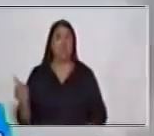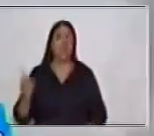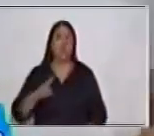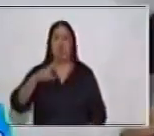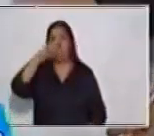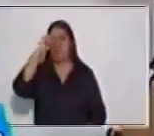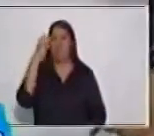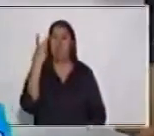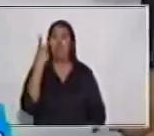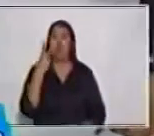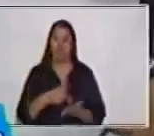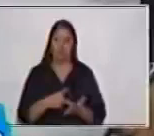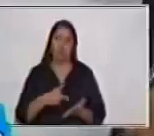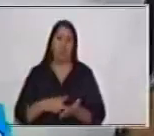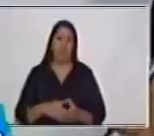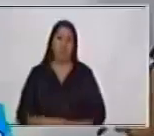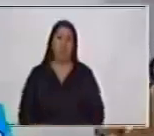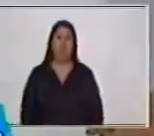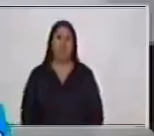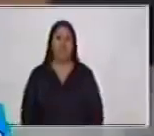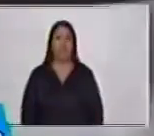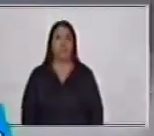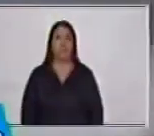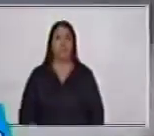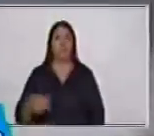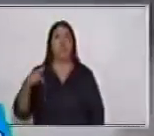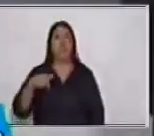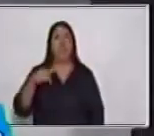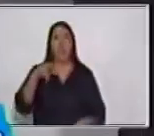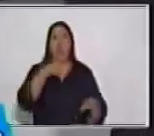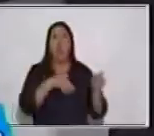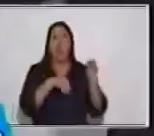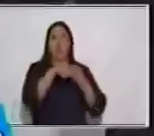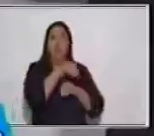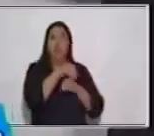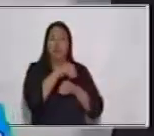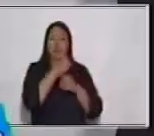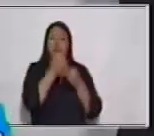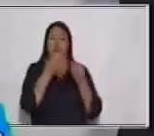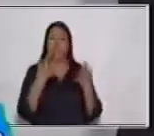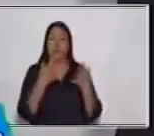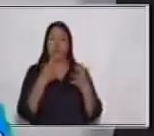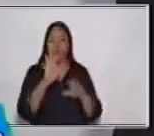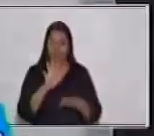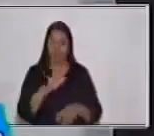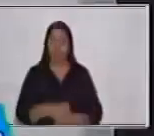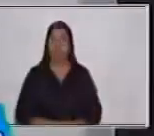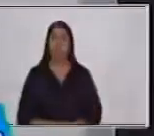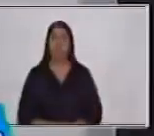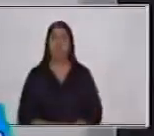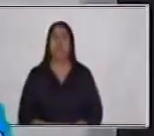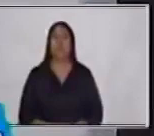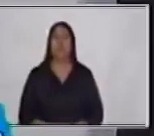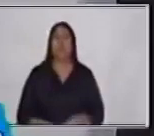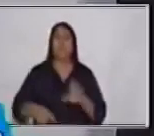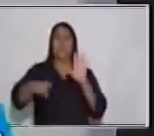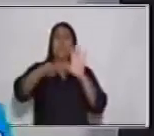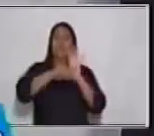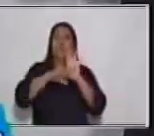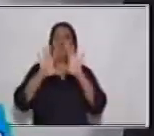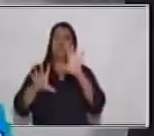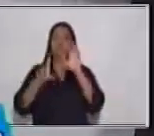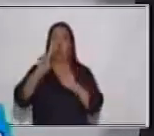dos veces. Ahora siempre sustituyendo, ahora el valor es este, menos 11